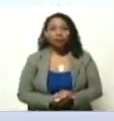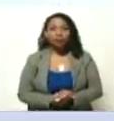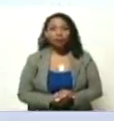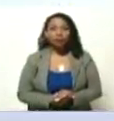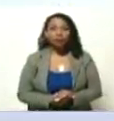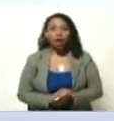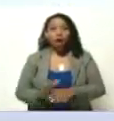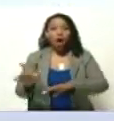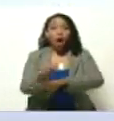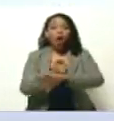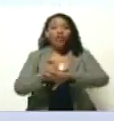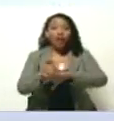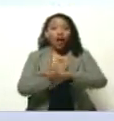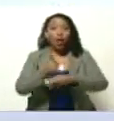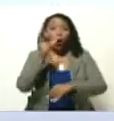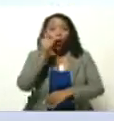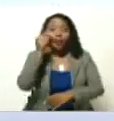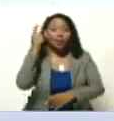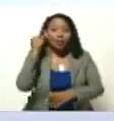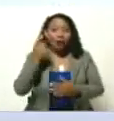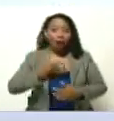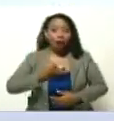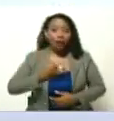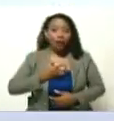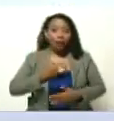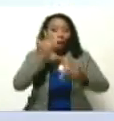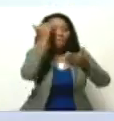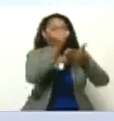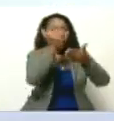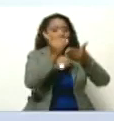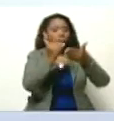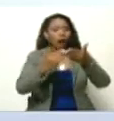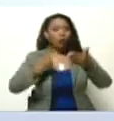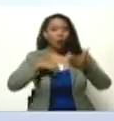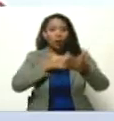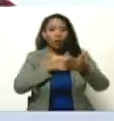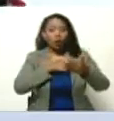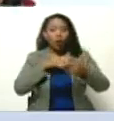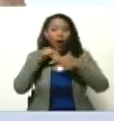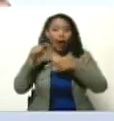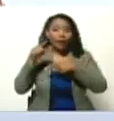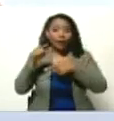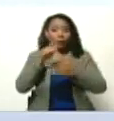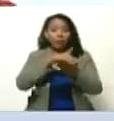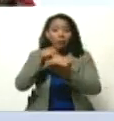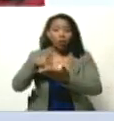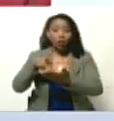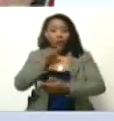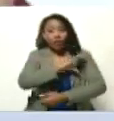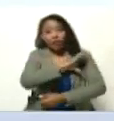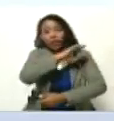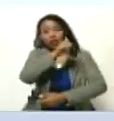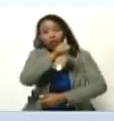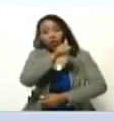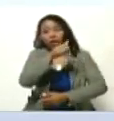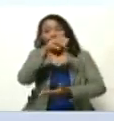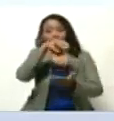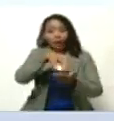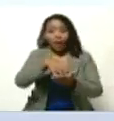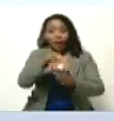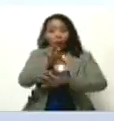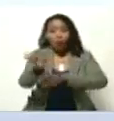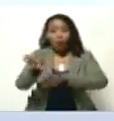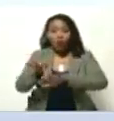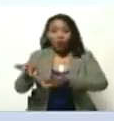Los gobernadores y alcaldes, por estatutos nuestros, son considerados miembros natos de las direcciones estatal y